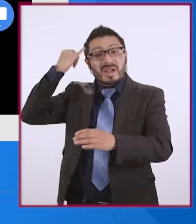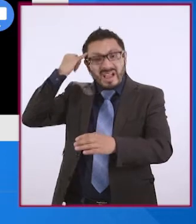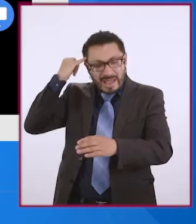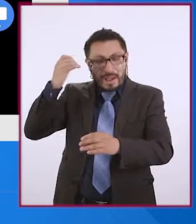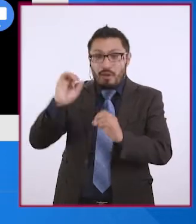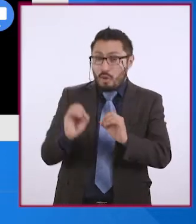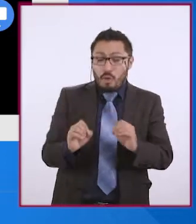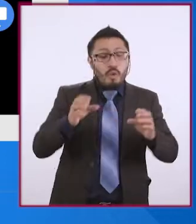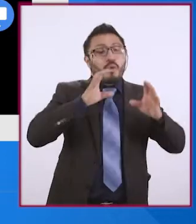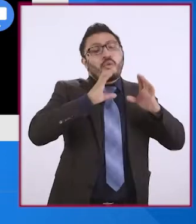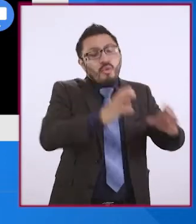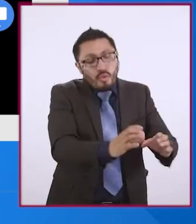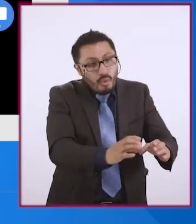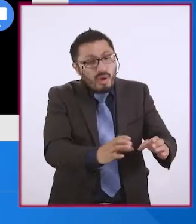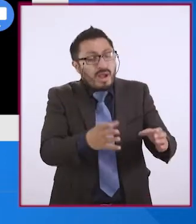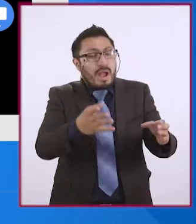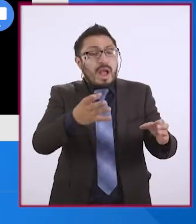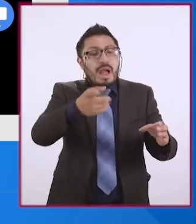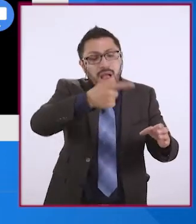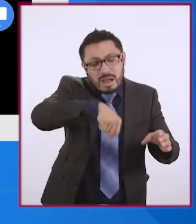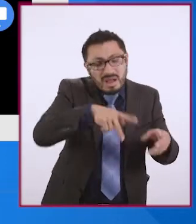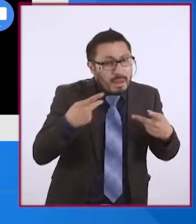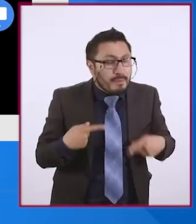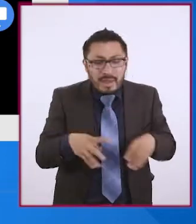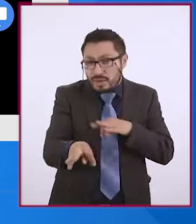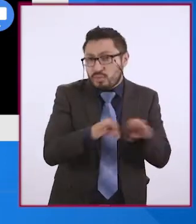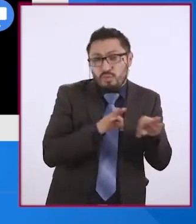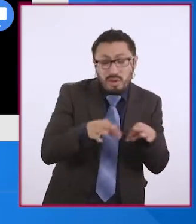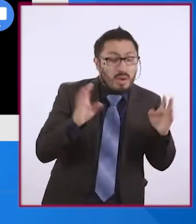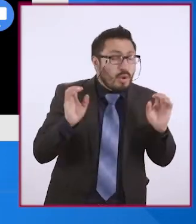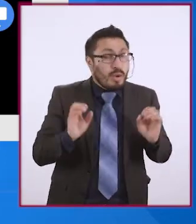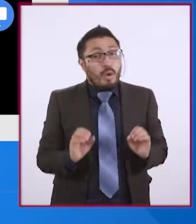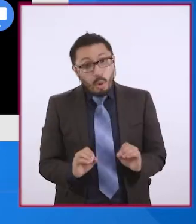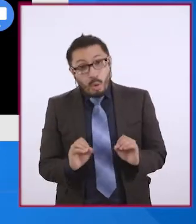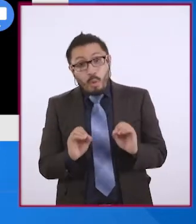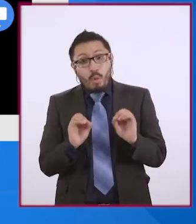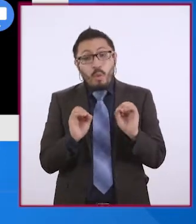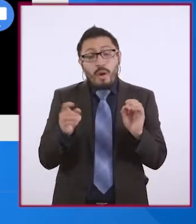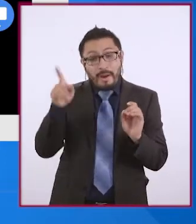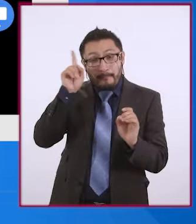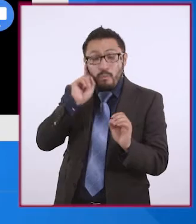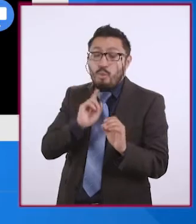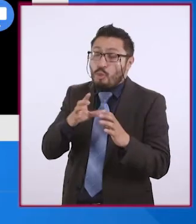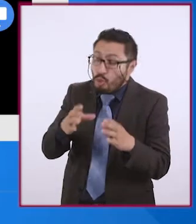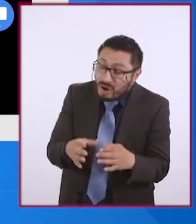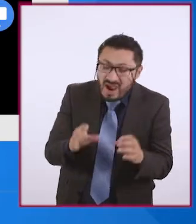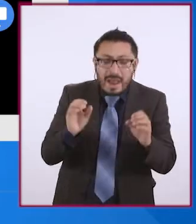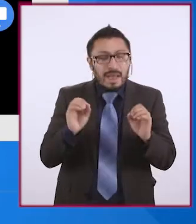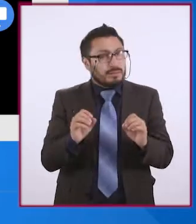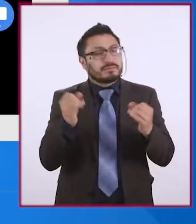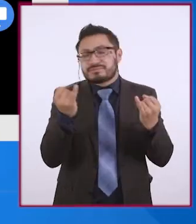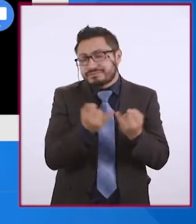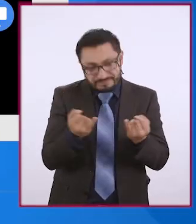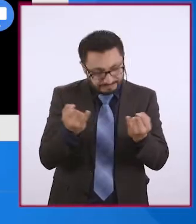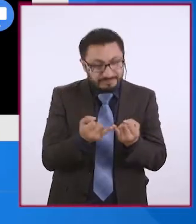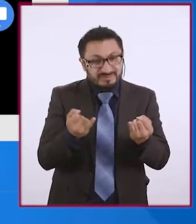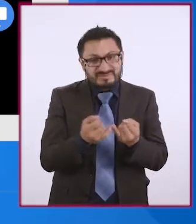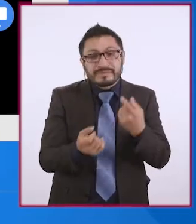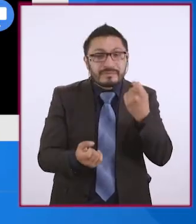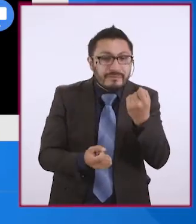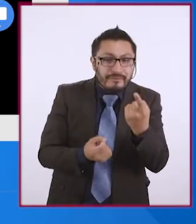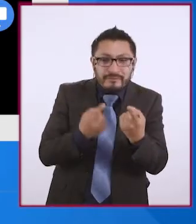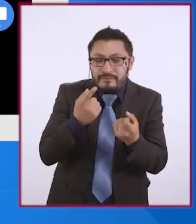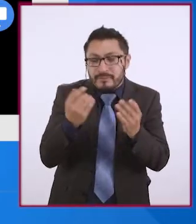referidas exclusivamente a los trabajadores o a las mujeres, también hay